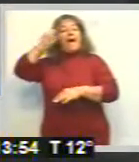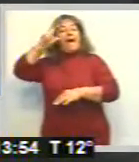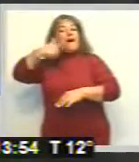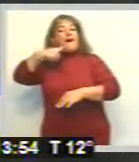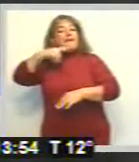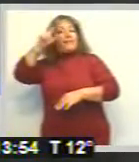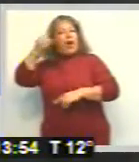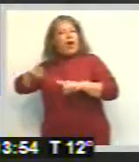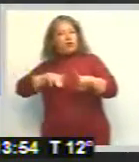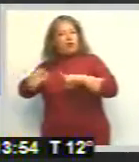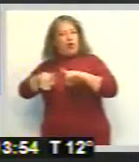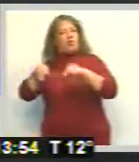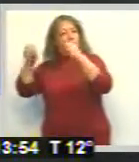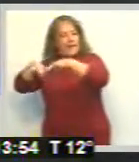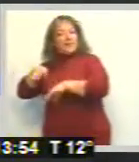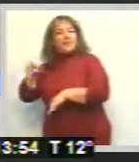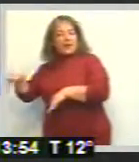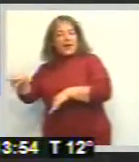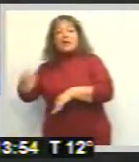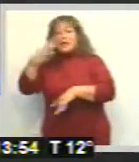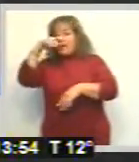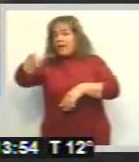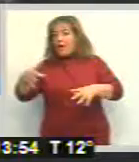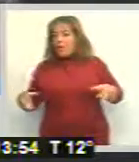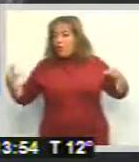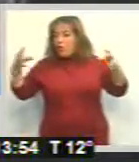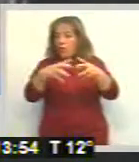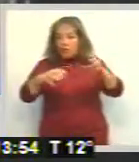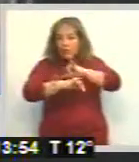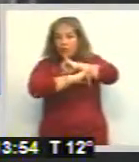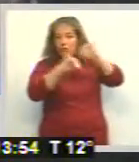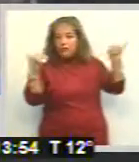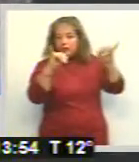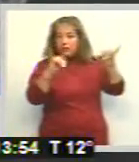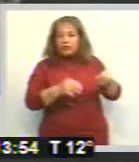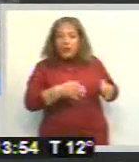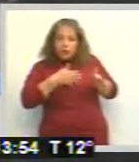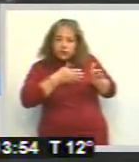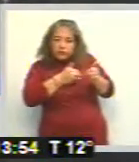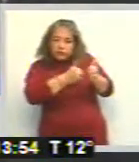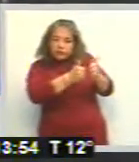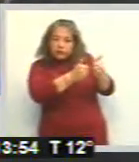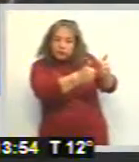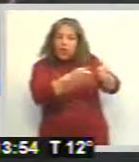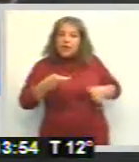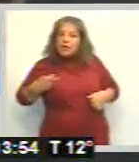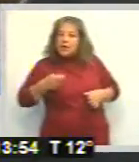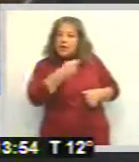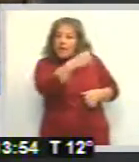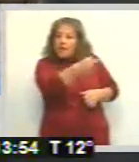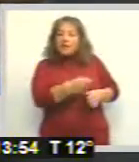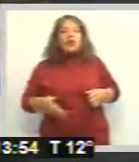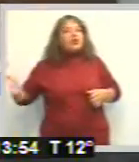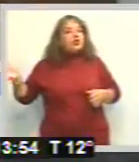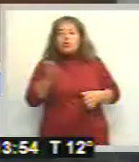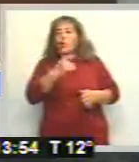ciudad. A partir de allí se lanza conjuntamente una unidad de seguimiento de gestión donde que va a seguir a lo largo de todo el